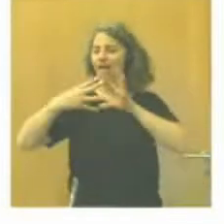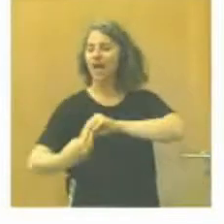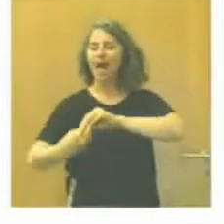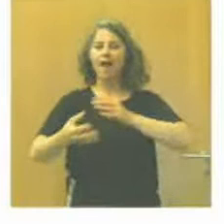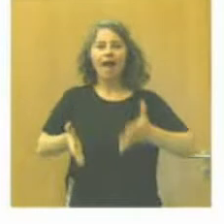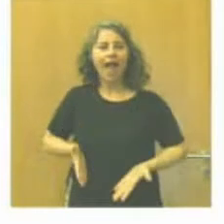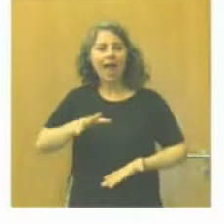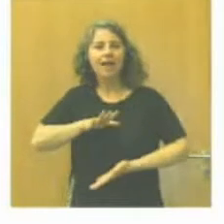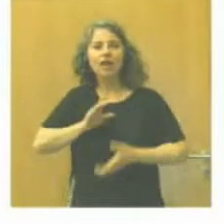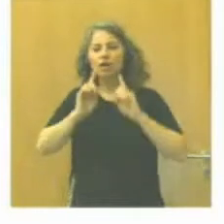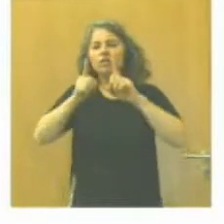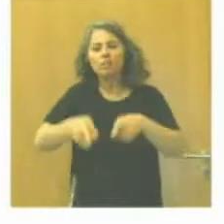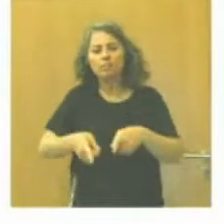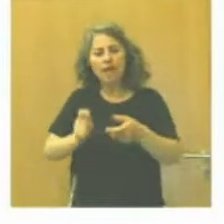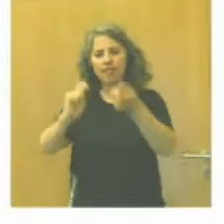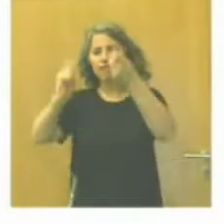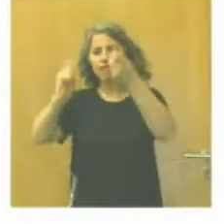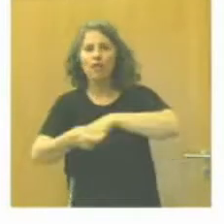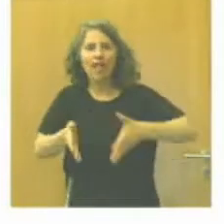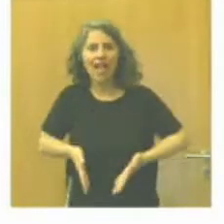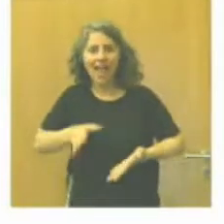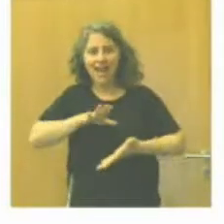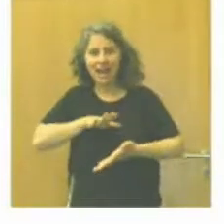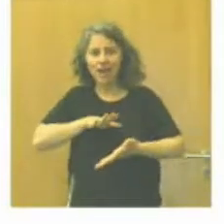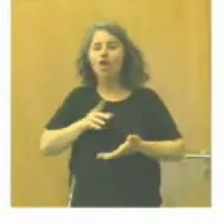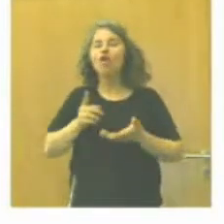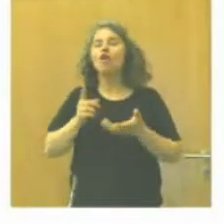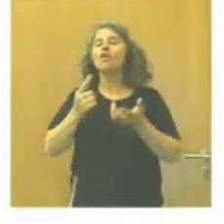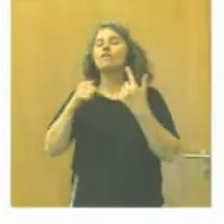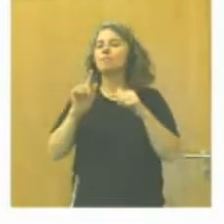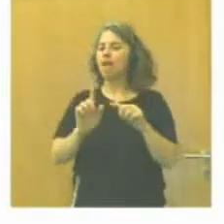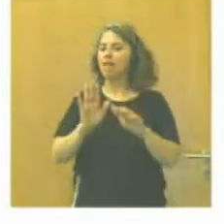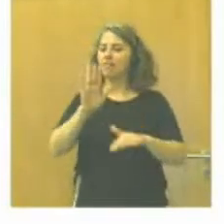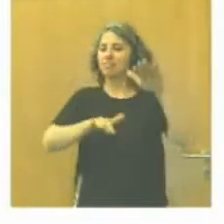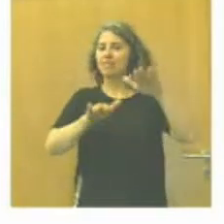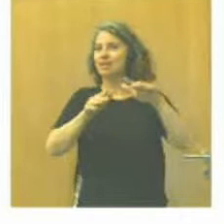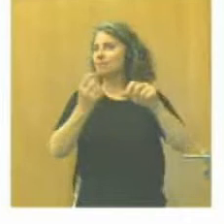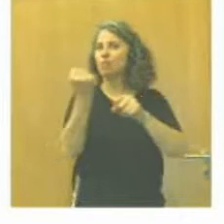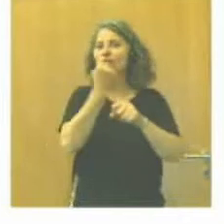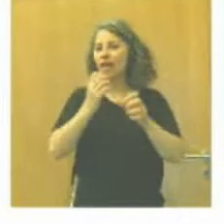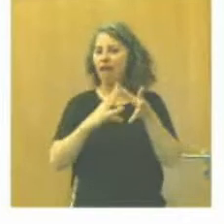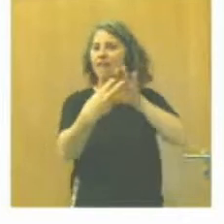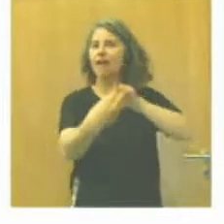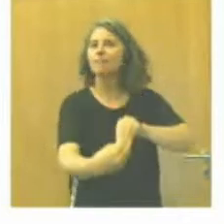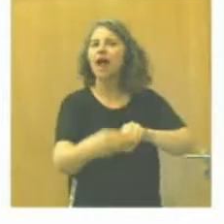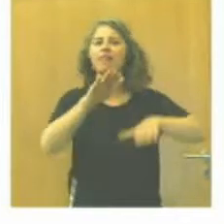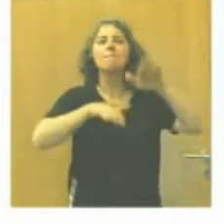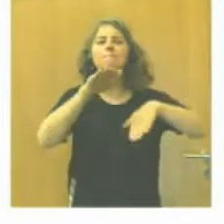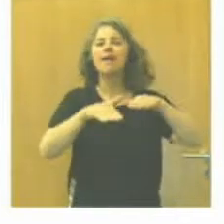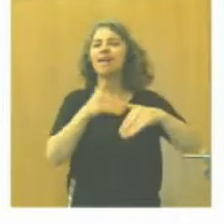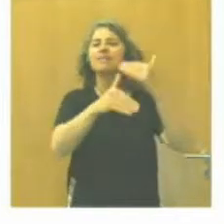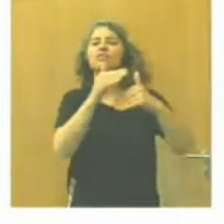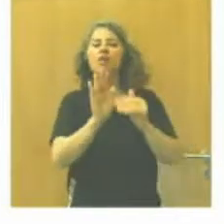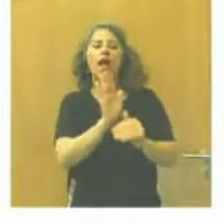género y transformadores de género, tienen que ser apropiadas según el nivel de desarrollo de cada adolescente